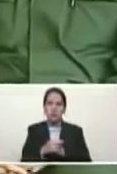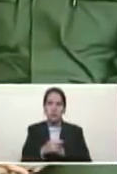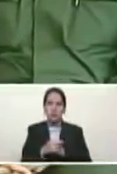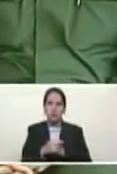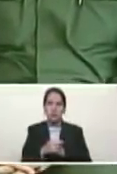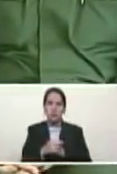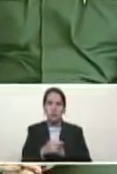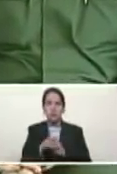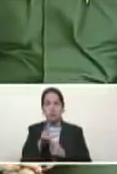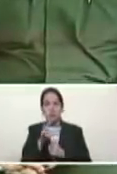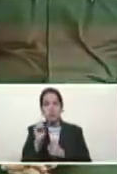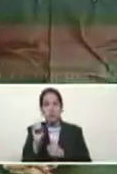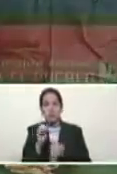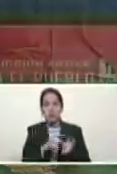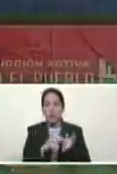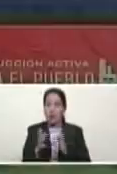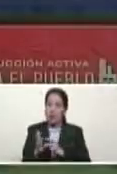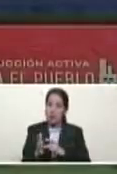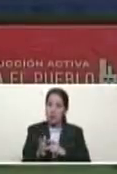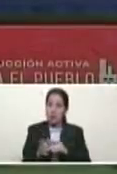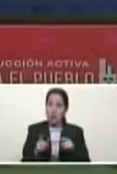El 30 de abril fue un ejemplo